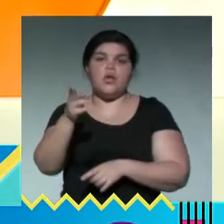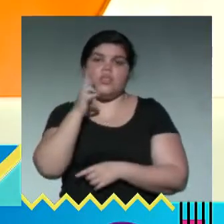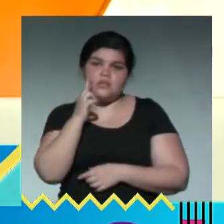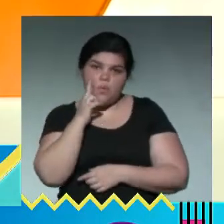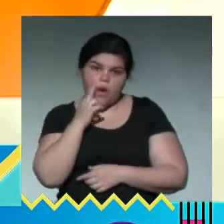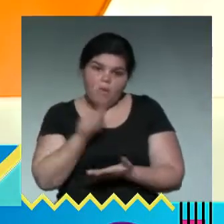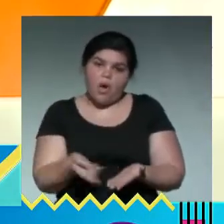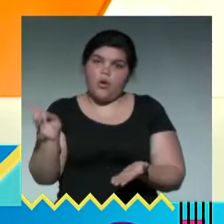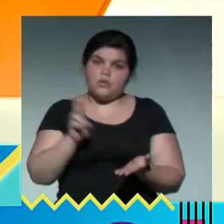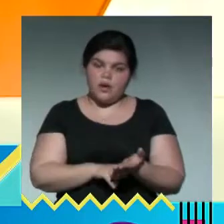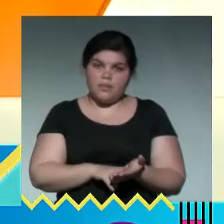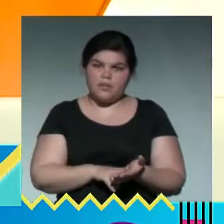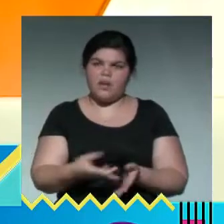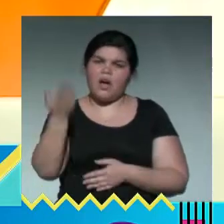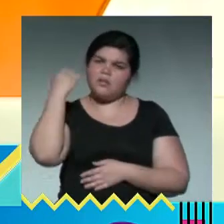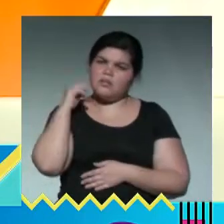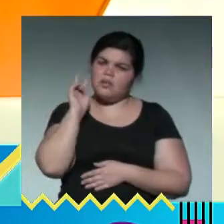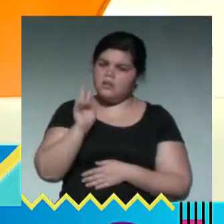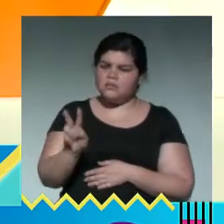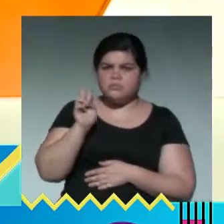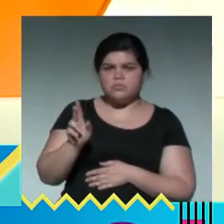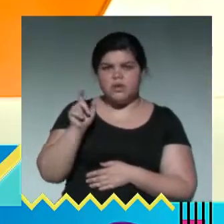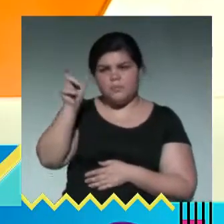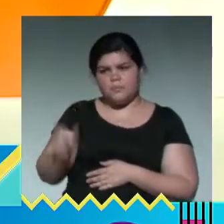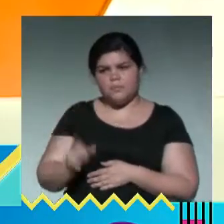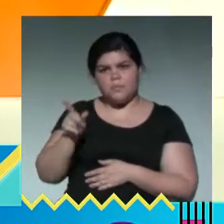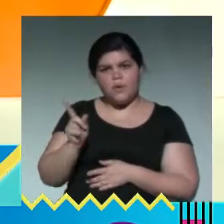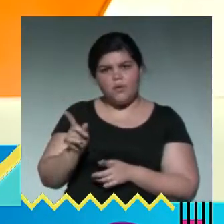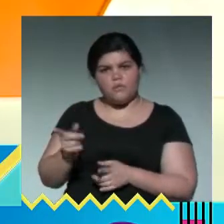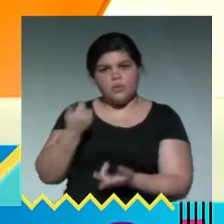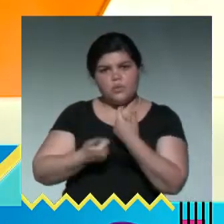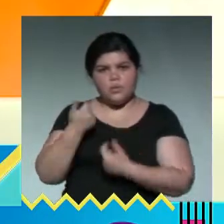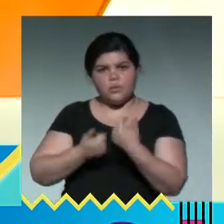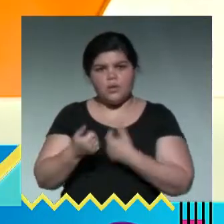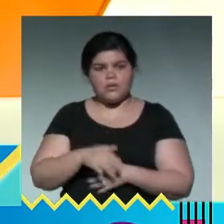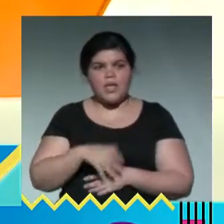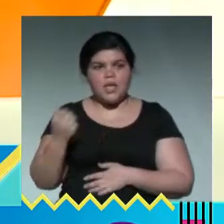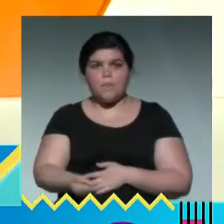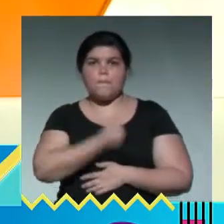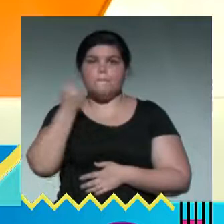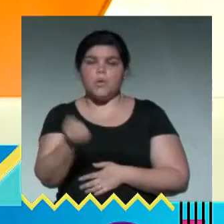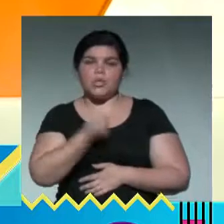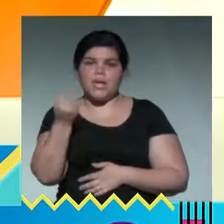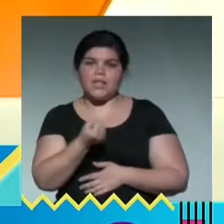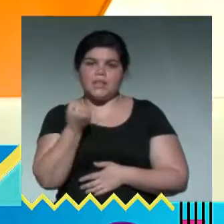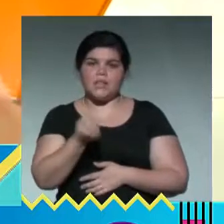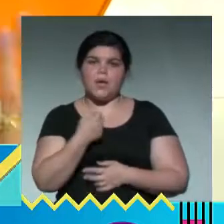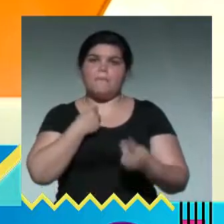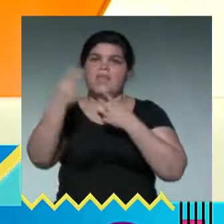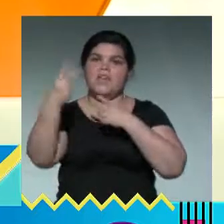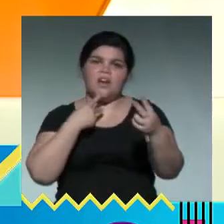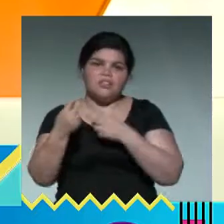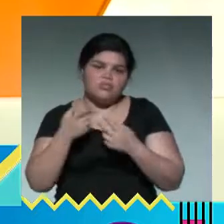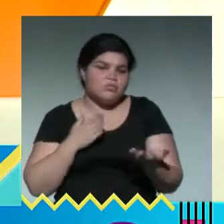donde recién lo escuchaba al profesor Campana hablar de la importancia de la inmigración, ese mestizaje se vuelve a renovar, todo